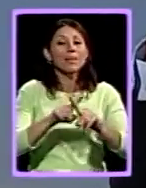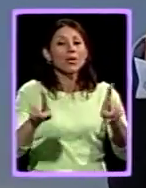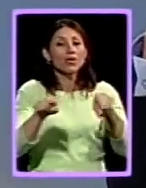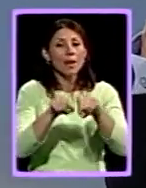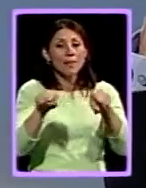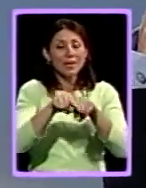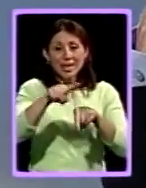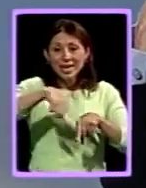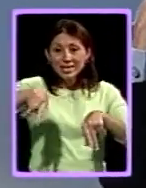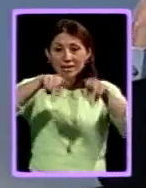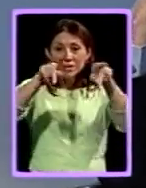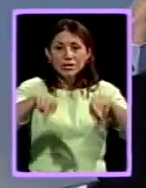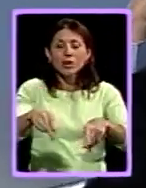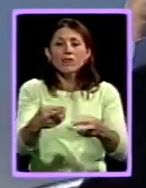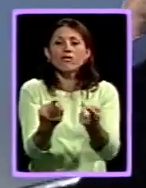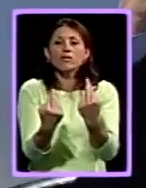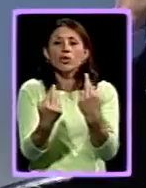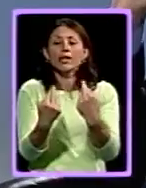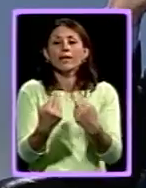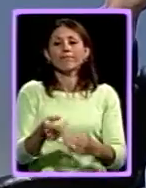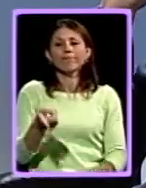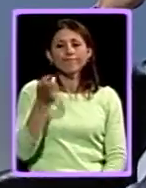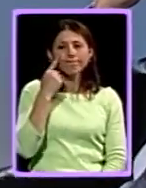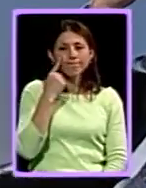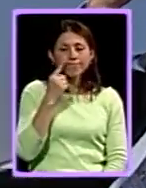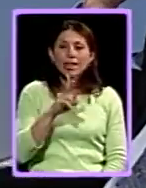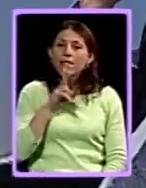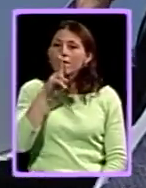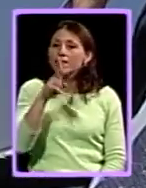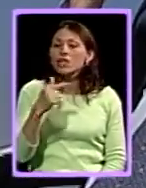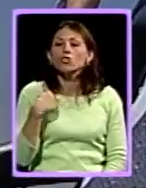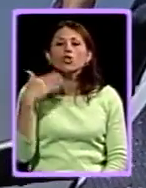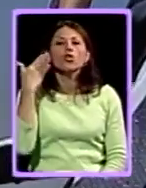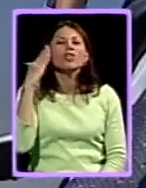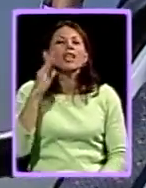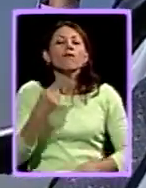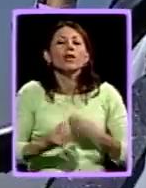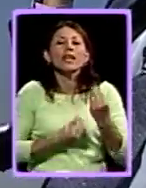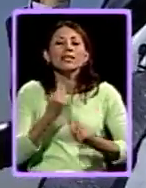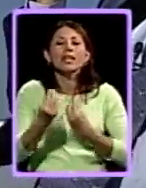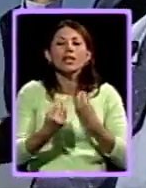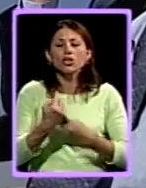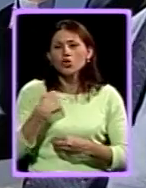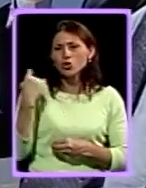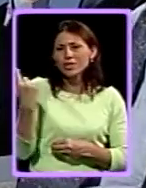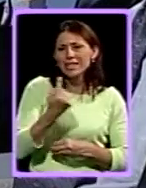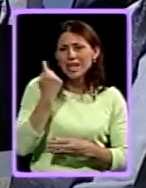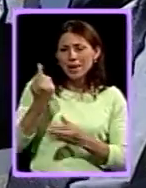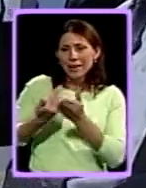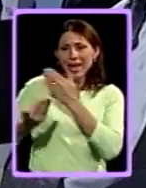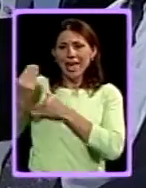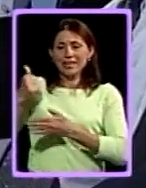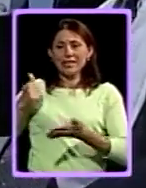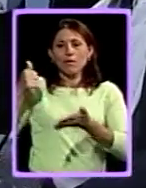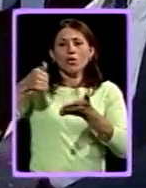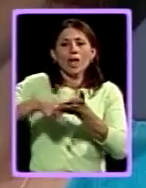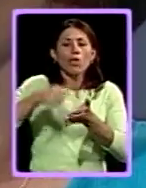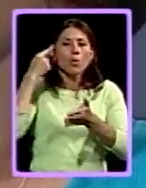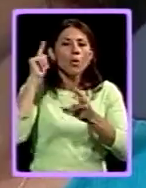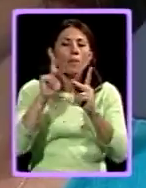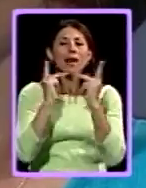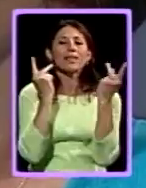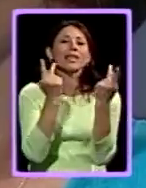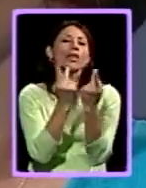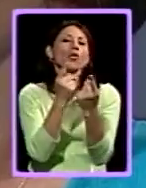verdad, no sé qué voy a hacer. Yo siempre había votado por determinado partido, pero ahora